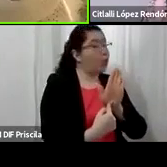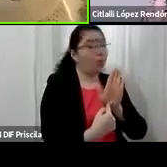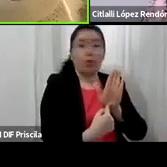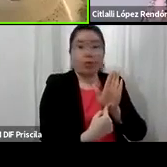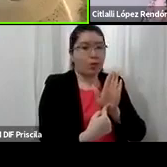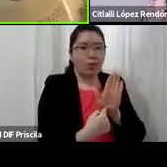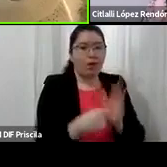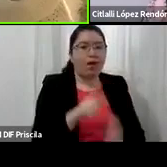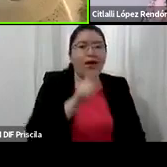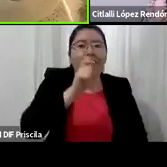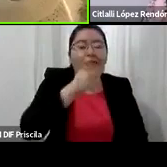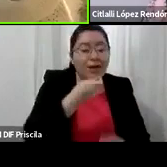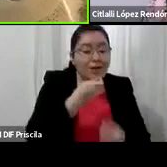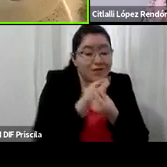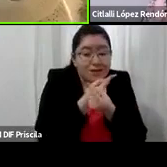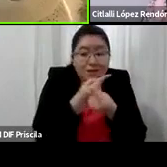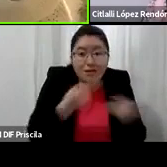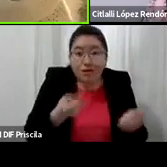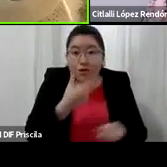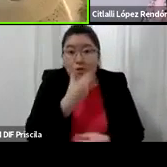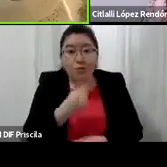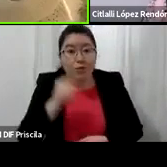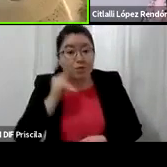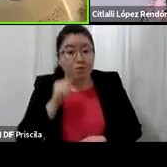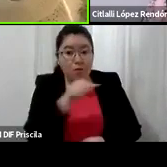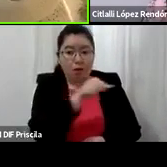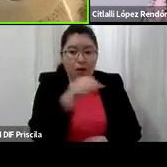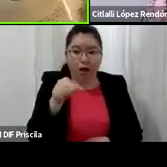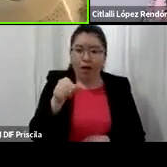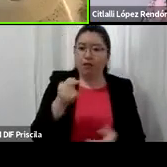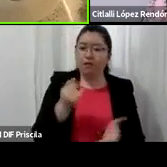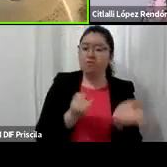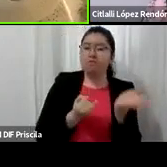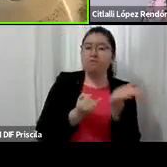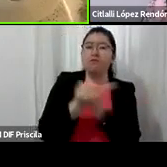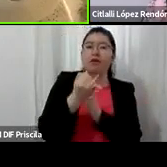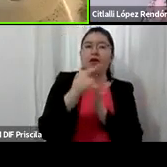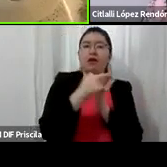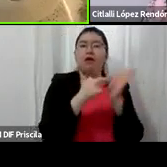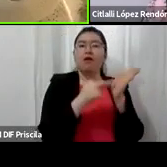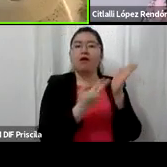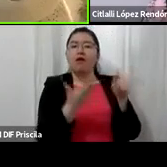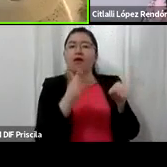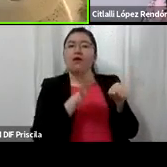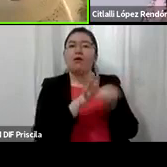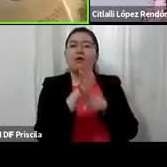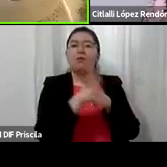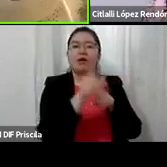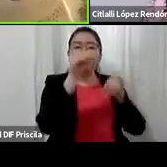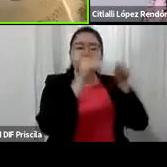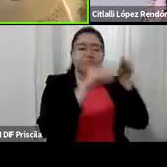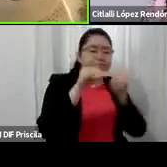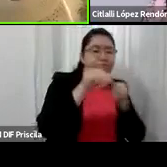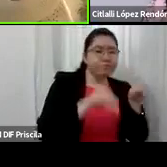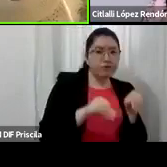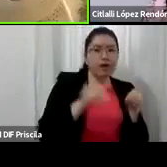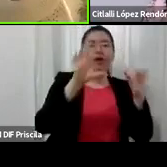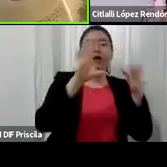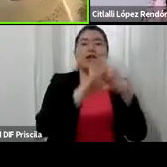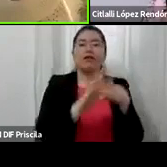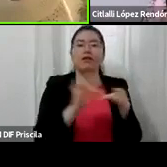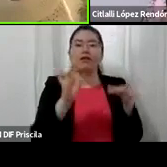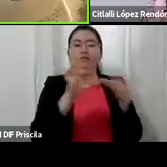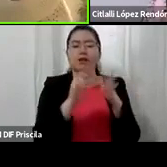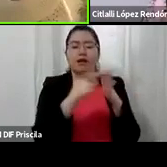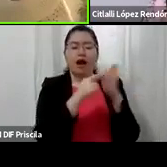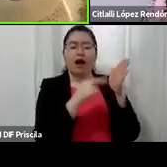para que las mismas niñas y niños puedan poner sus propias reglas y que puedan decir por qué son importantes esas reglas, por qué es